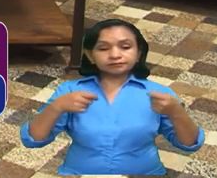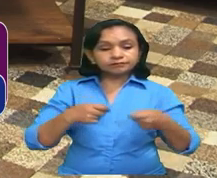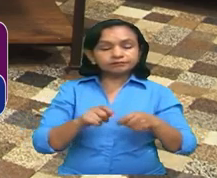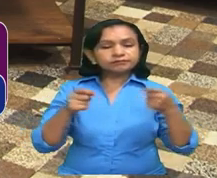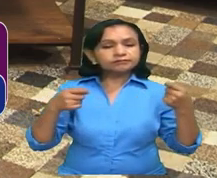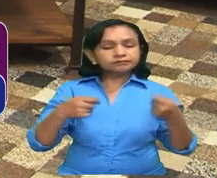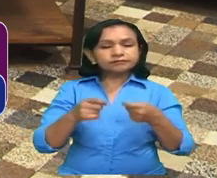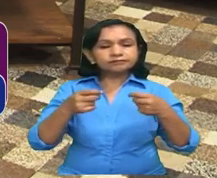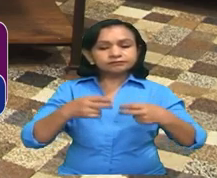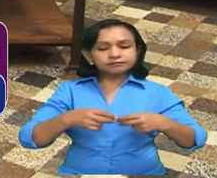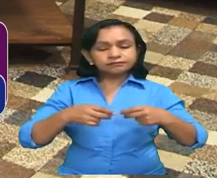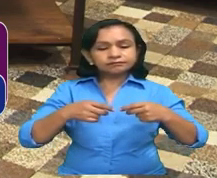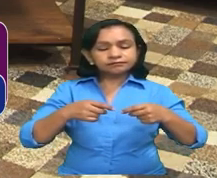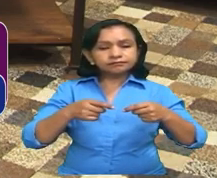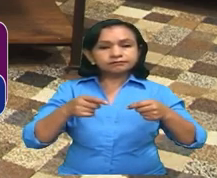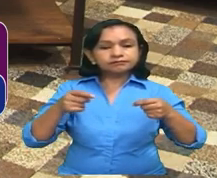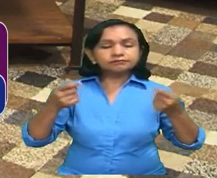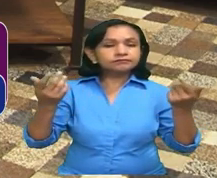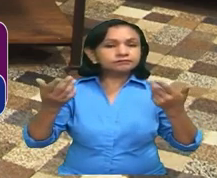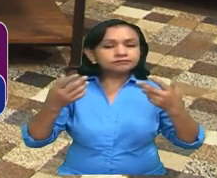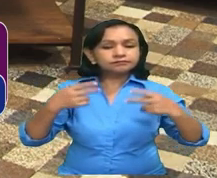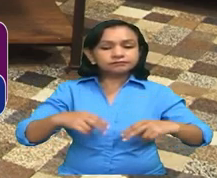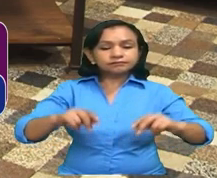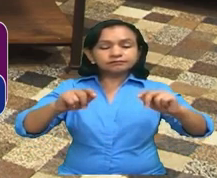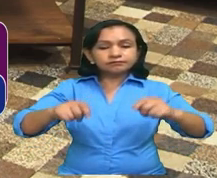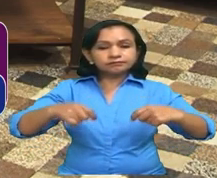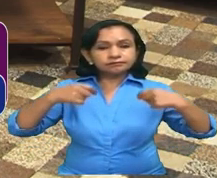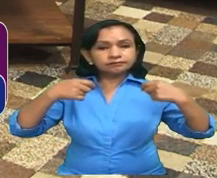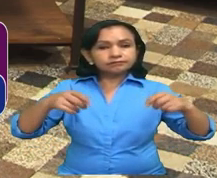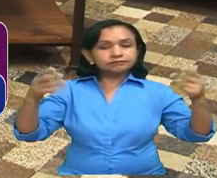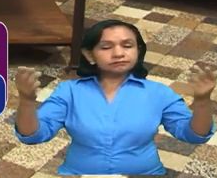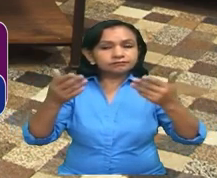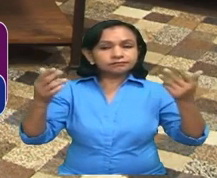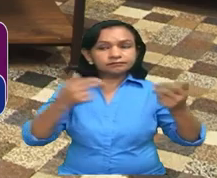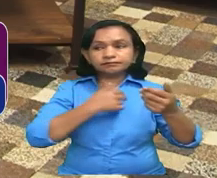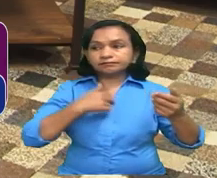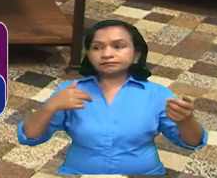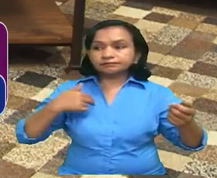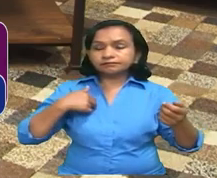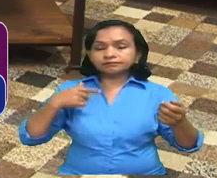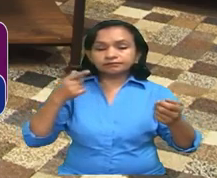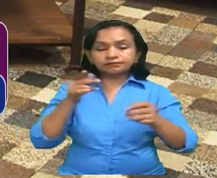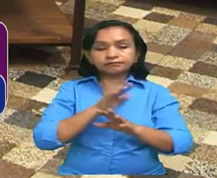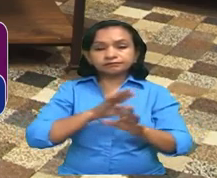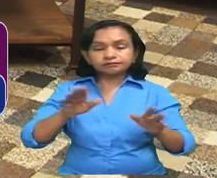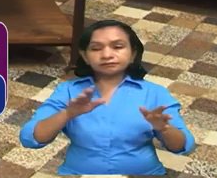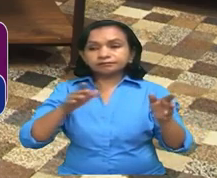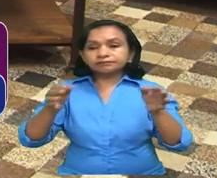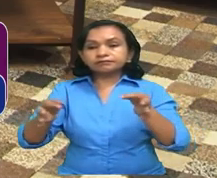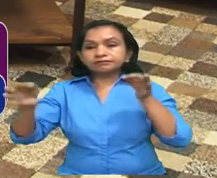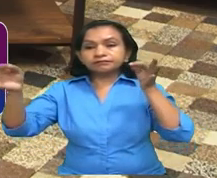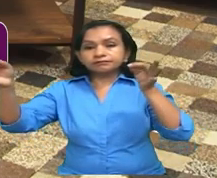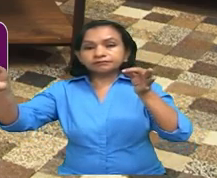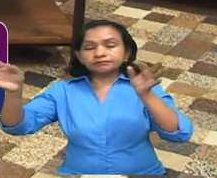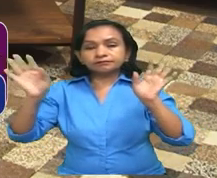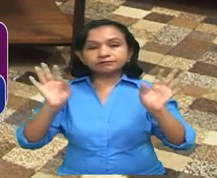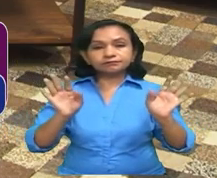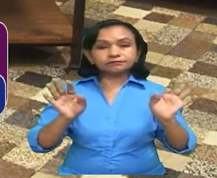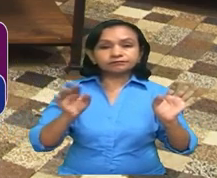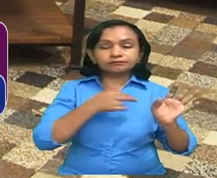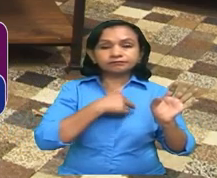donde normalmente se vende la artesanía. Ellos tenían de exposición sus productos ya finalizados, pero muchos de ellos llevaron,